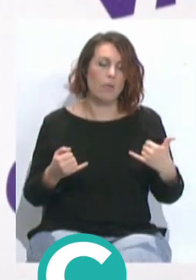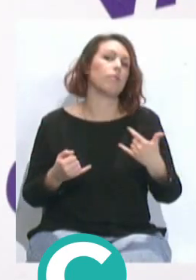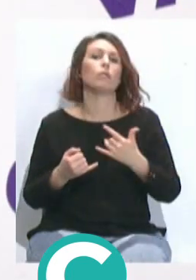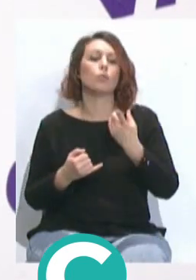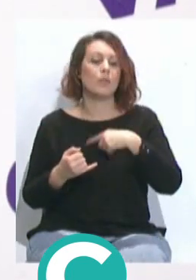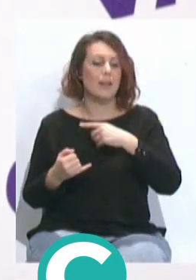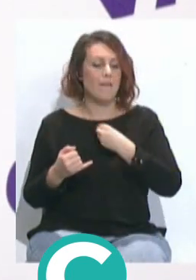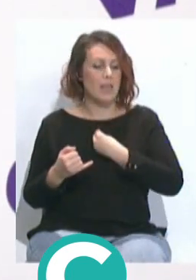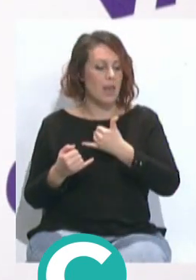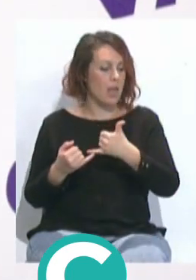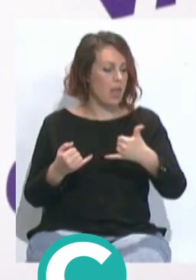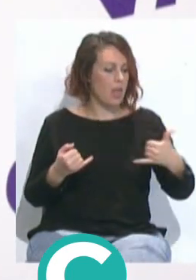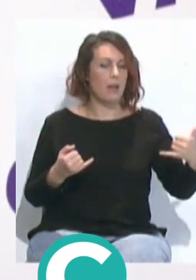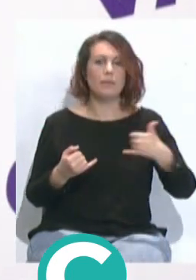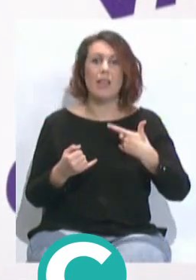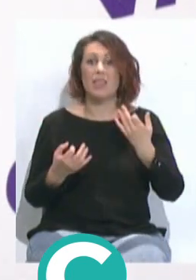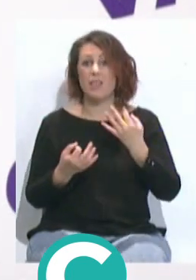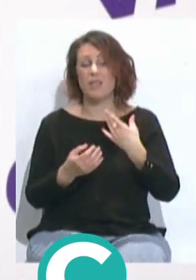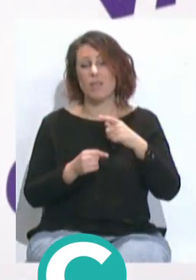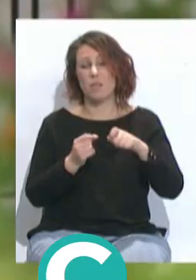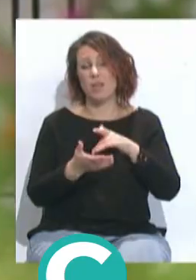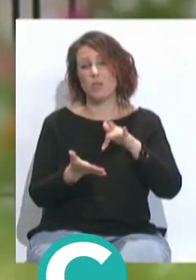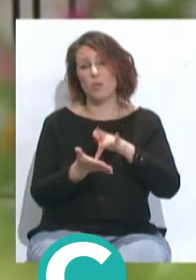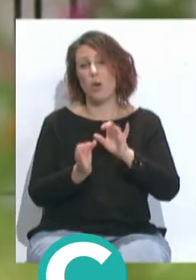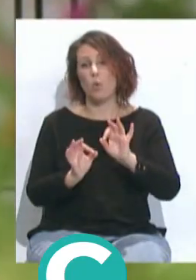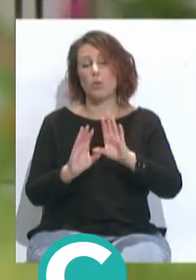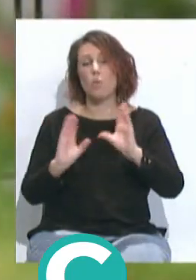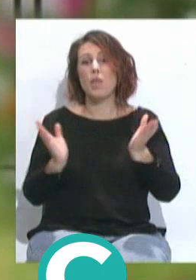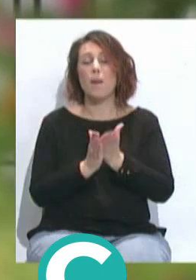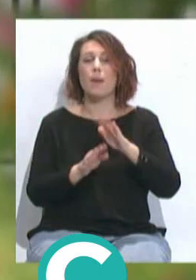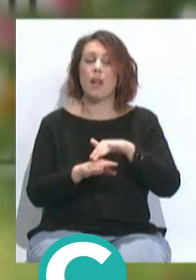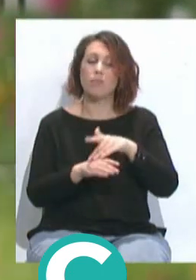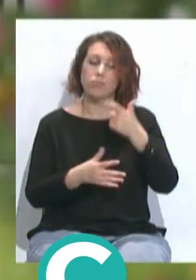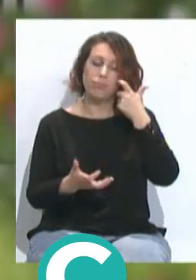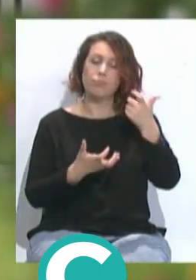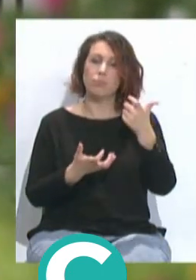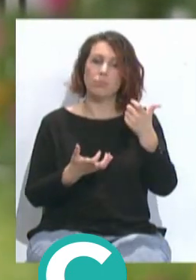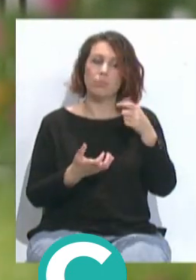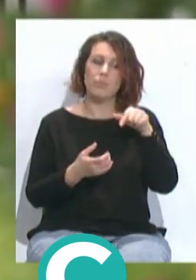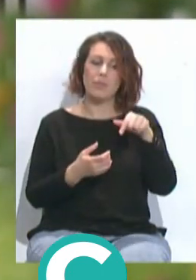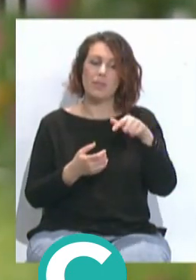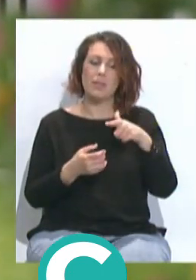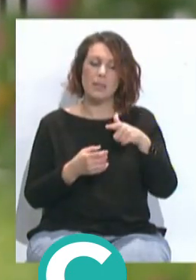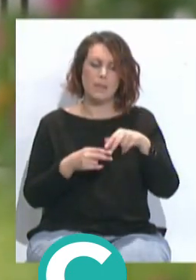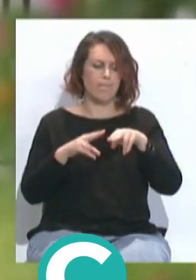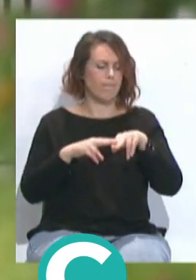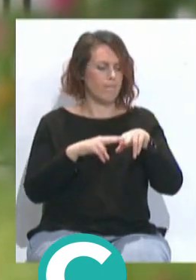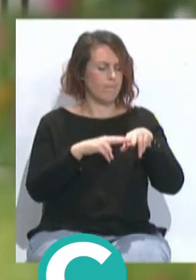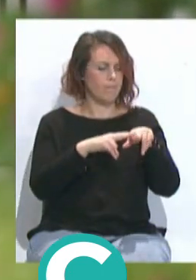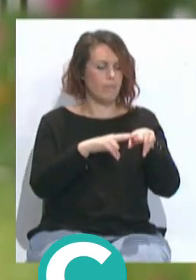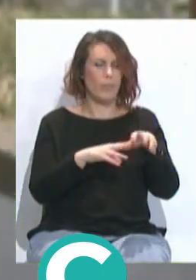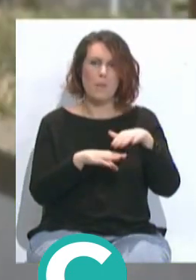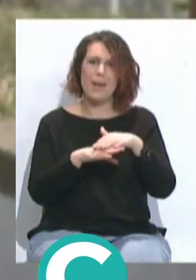nuestra vida. Y ha tenido que llegar una pandemia precisamente mundial para poner en cuestión eso, para tambalear